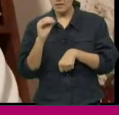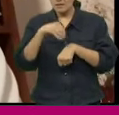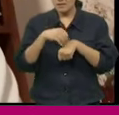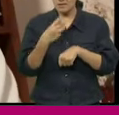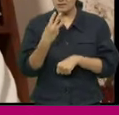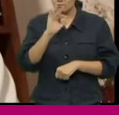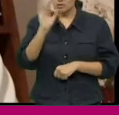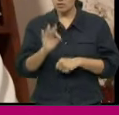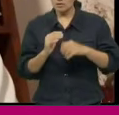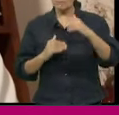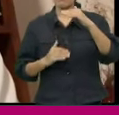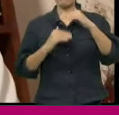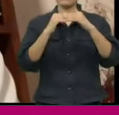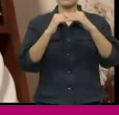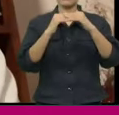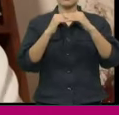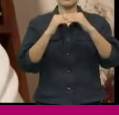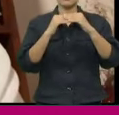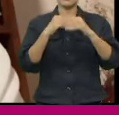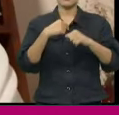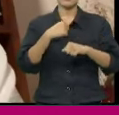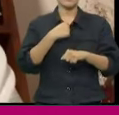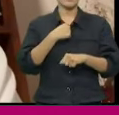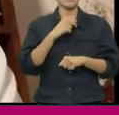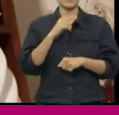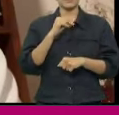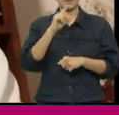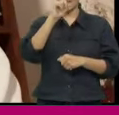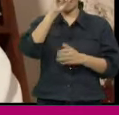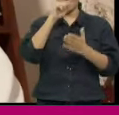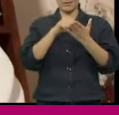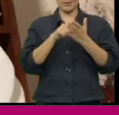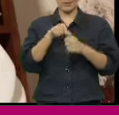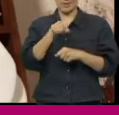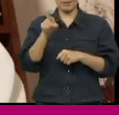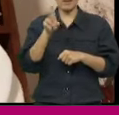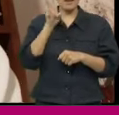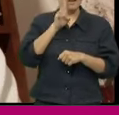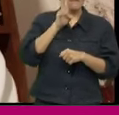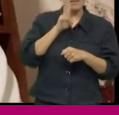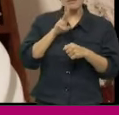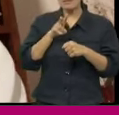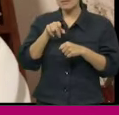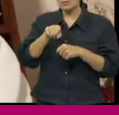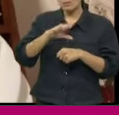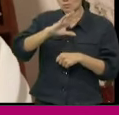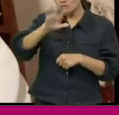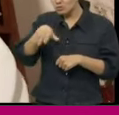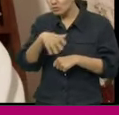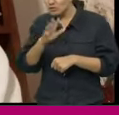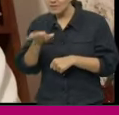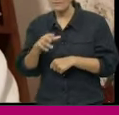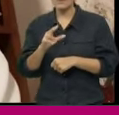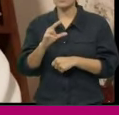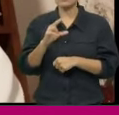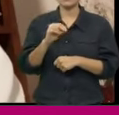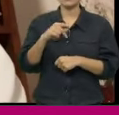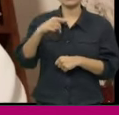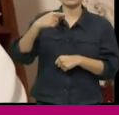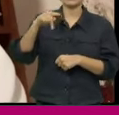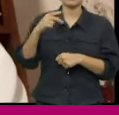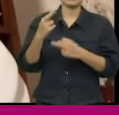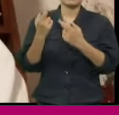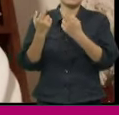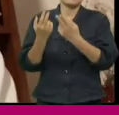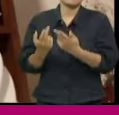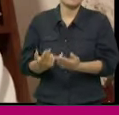registro, yo creo que debe buscarlo en sus escombros. Yo creo que debe buscarlo en los principios